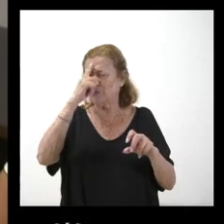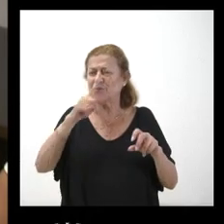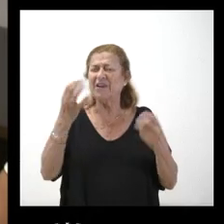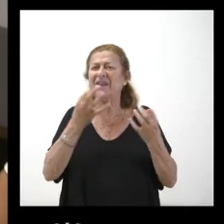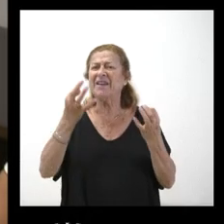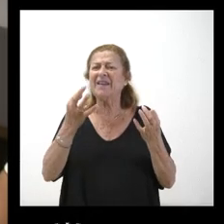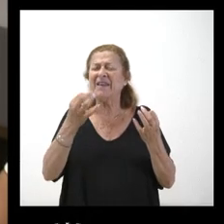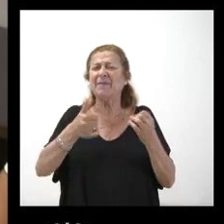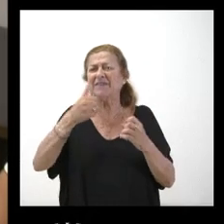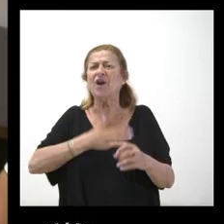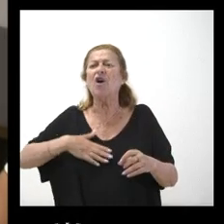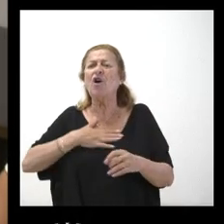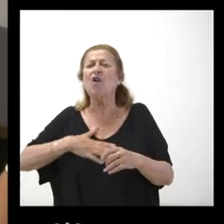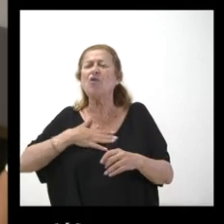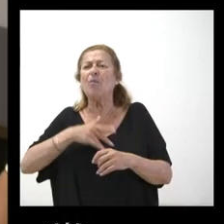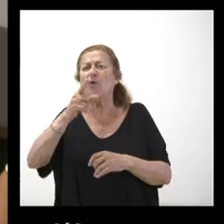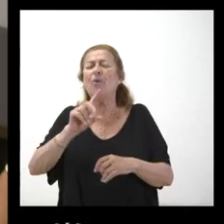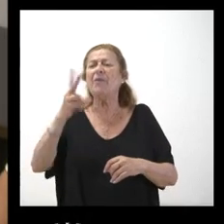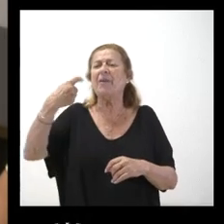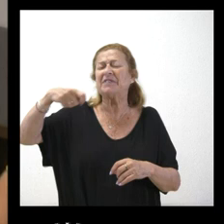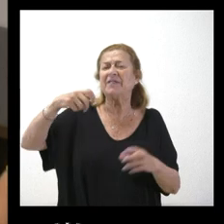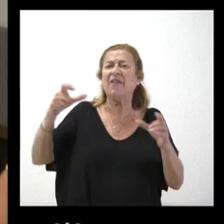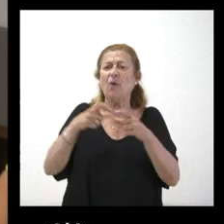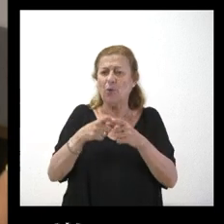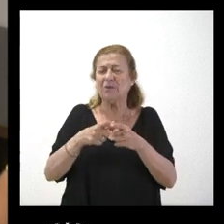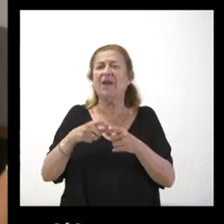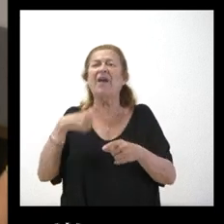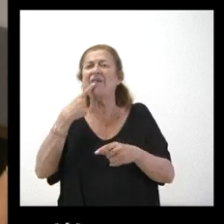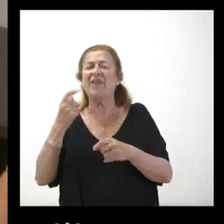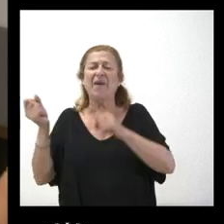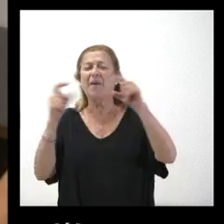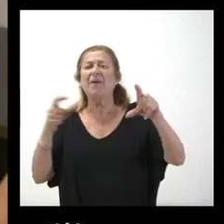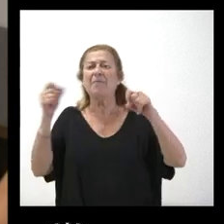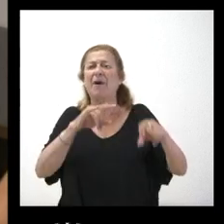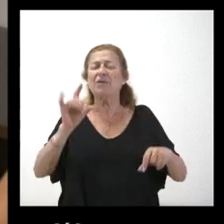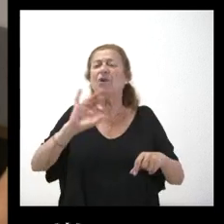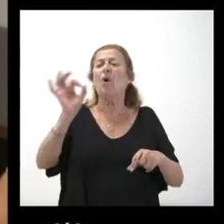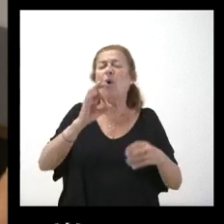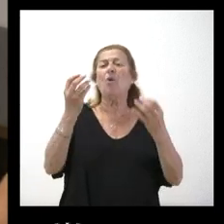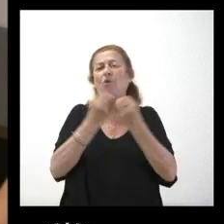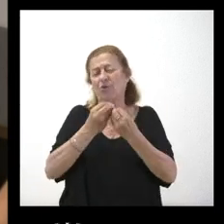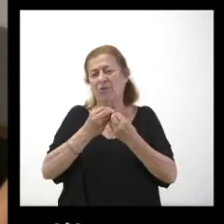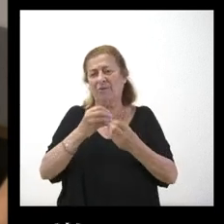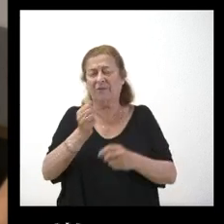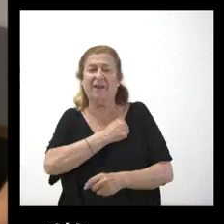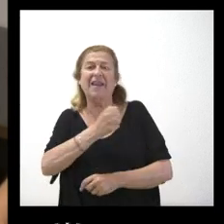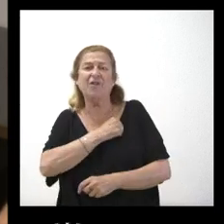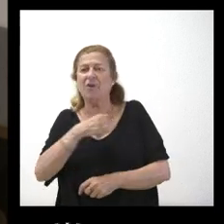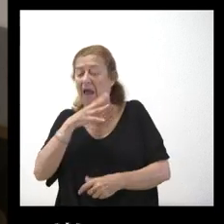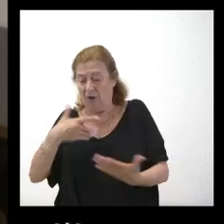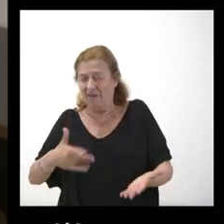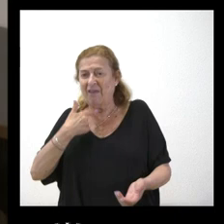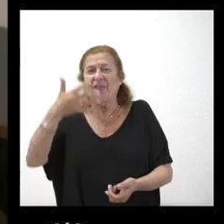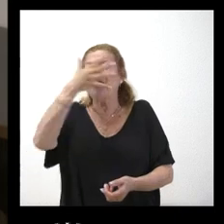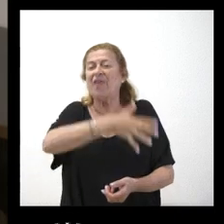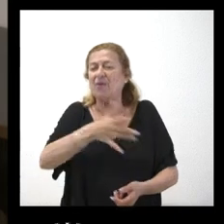encuentran ustedes más cómodos y con la de vicepresidente de la junta que señala y migrantes marroquís en sus redes o con la confederación episcopal que acaba de denunciar la demagogia que